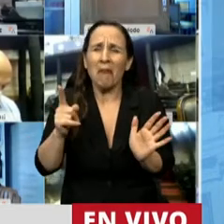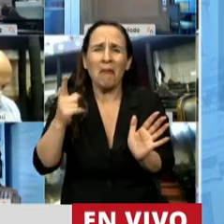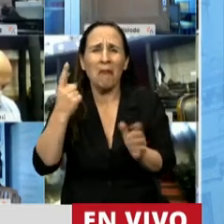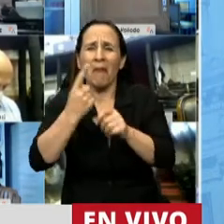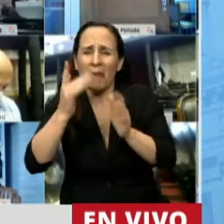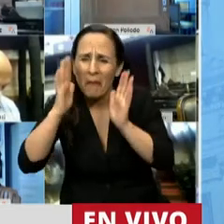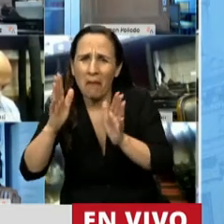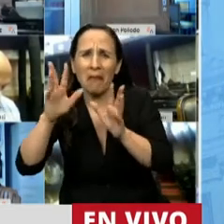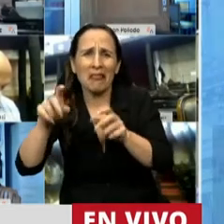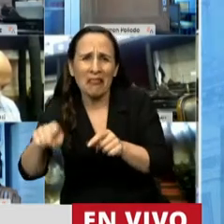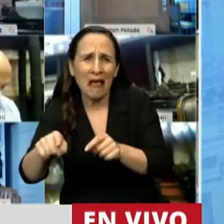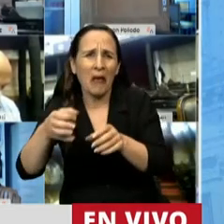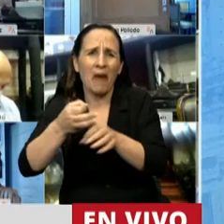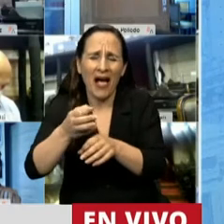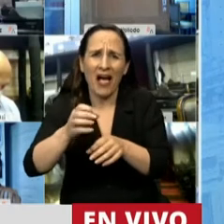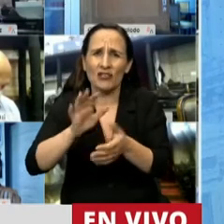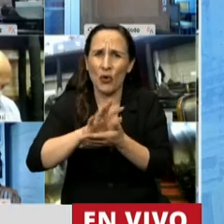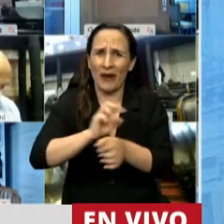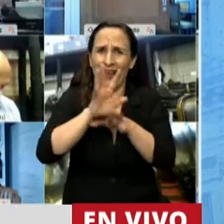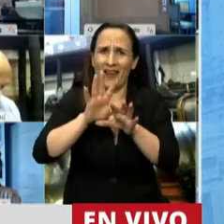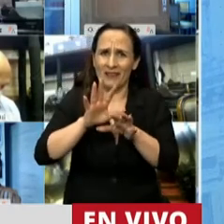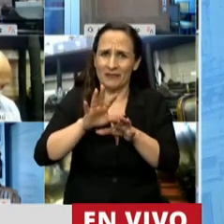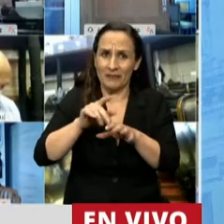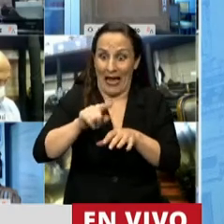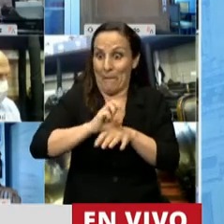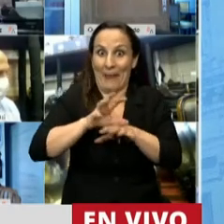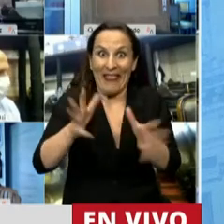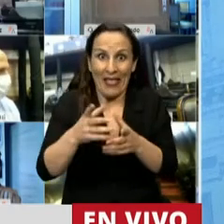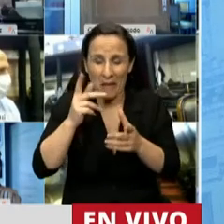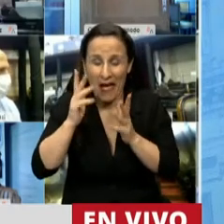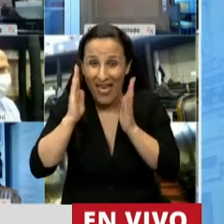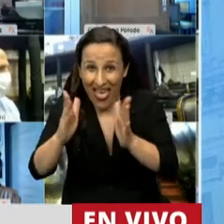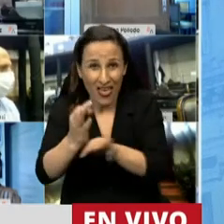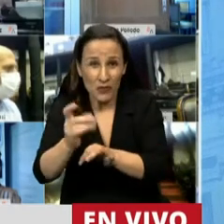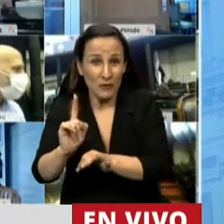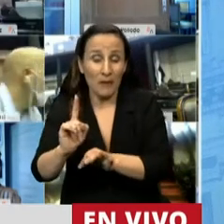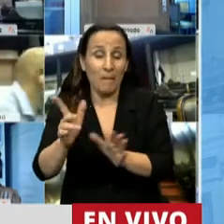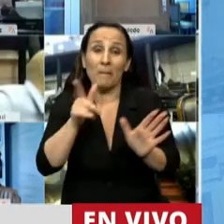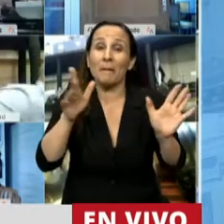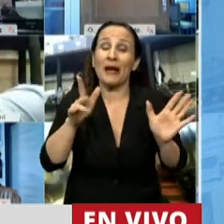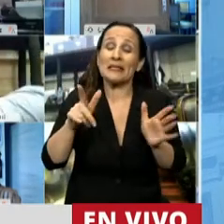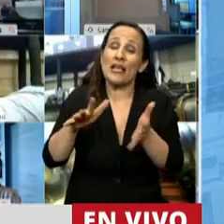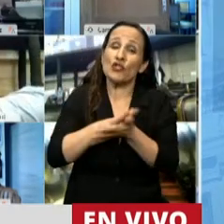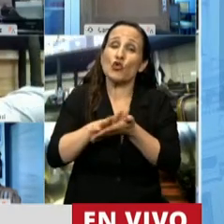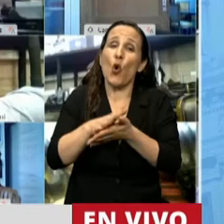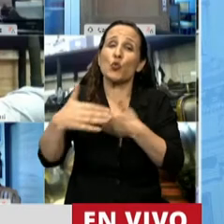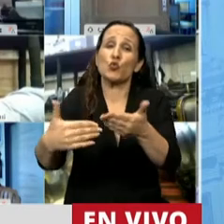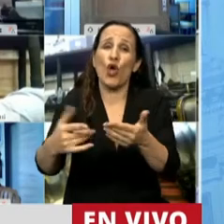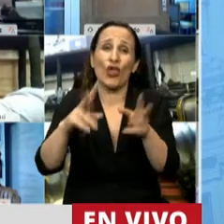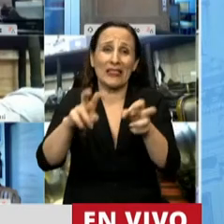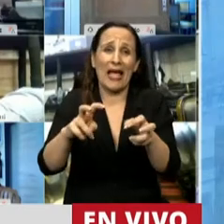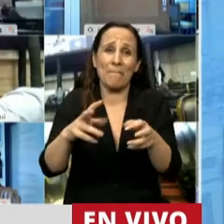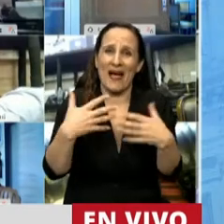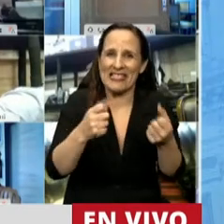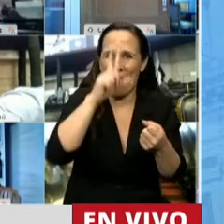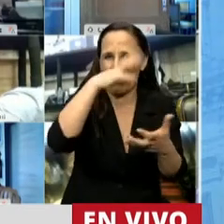prioridad en esta pandemia. Claramente, las soluciones que se dieron en cuestiones sanitarias no